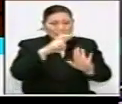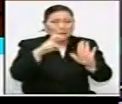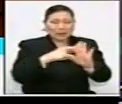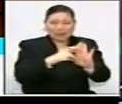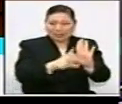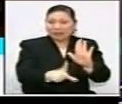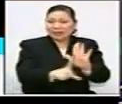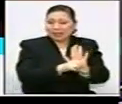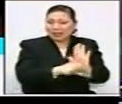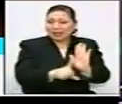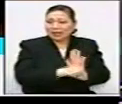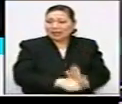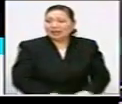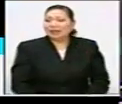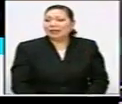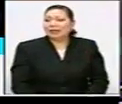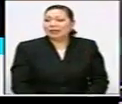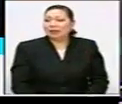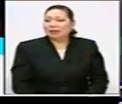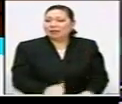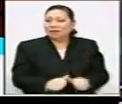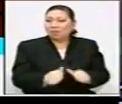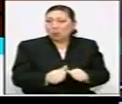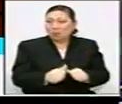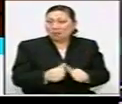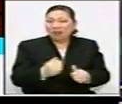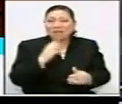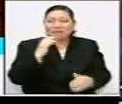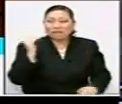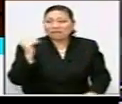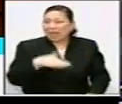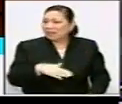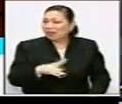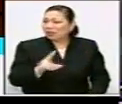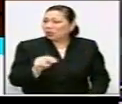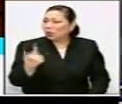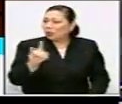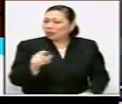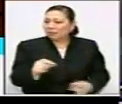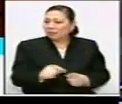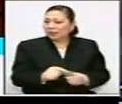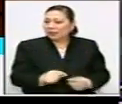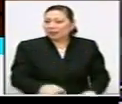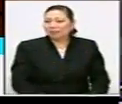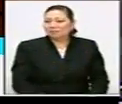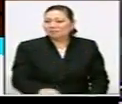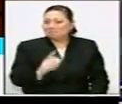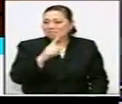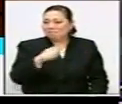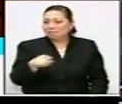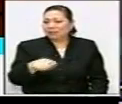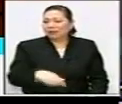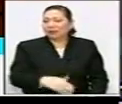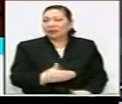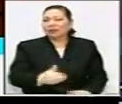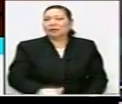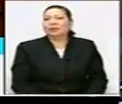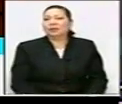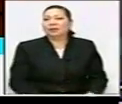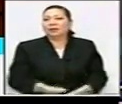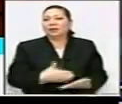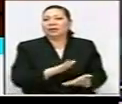ley con cifras falsas. No quiero utilizar la palabra mamarracho,